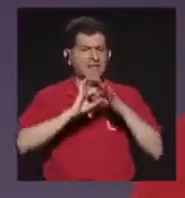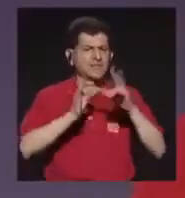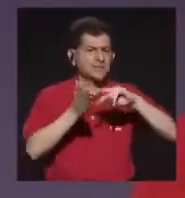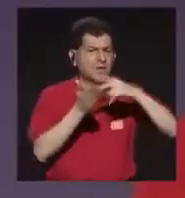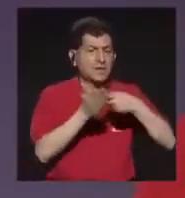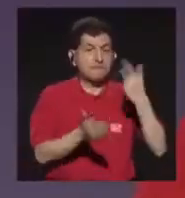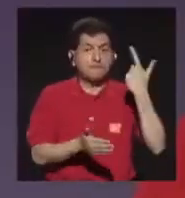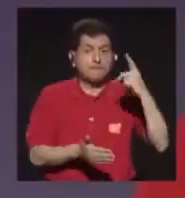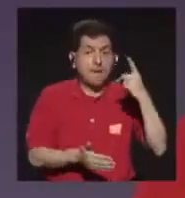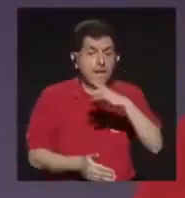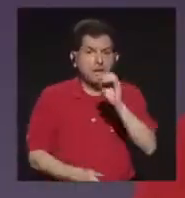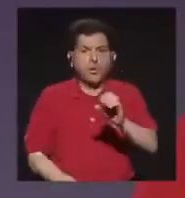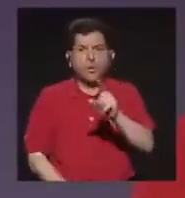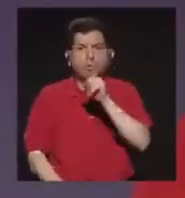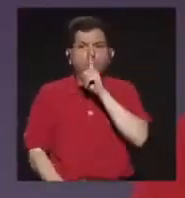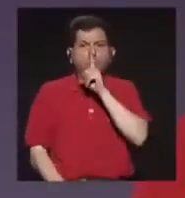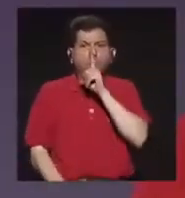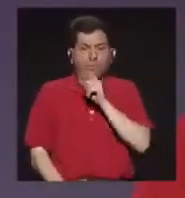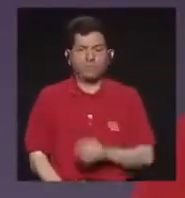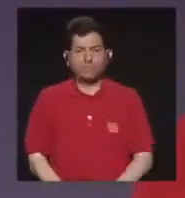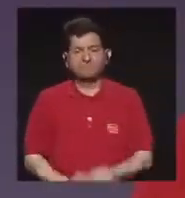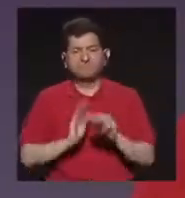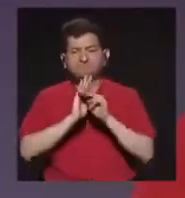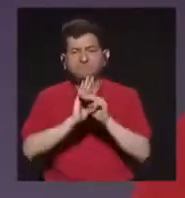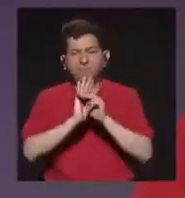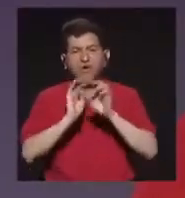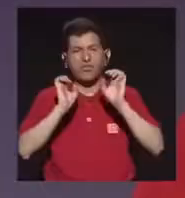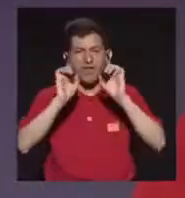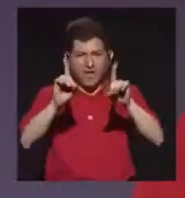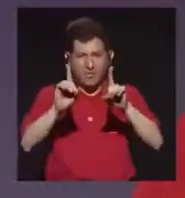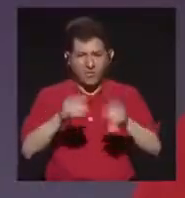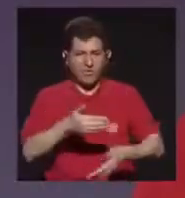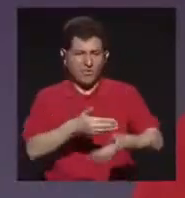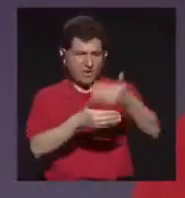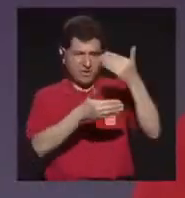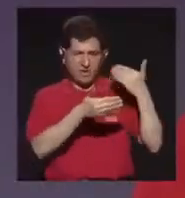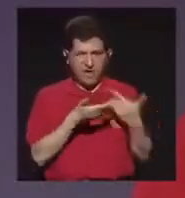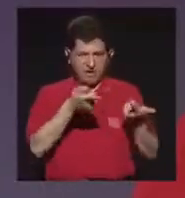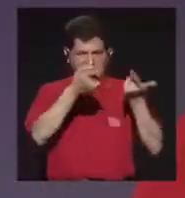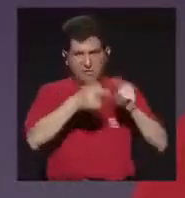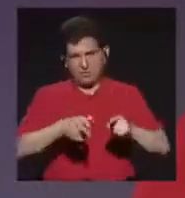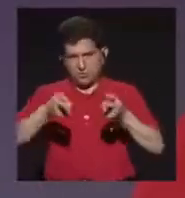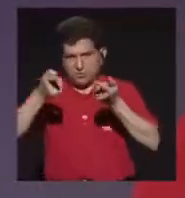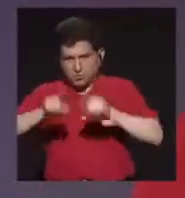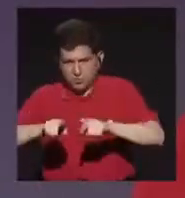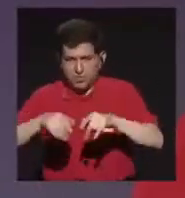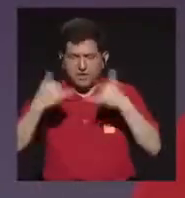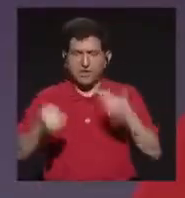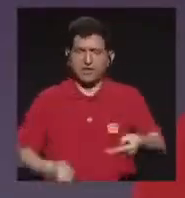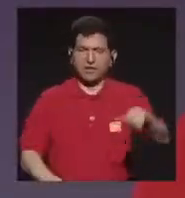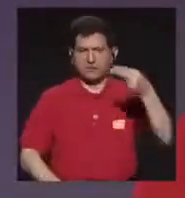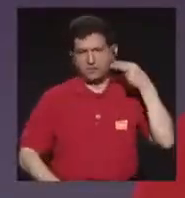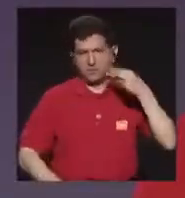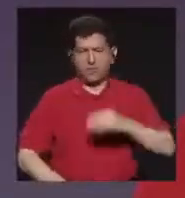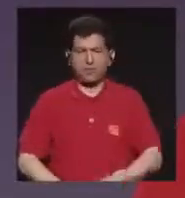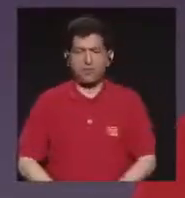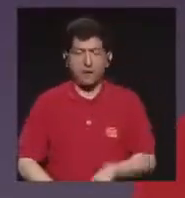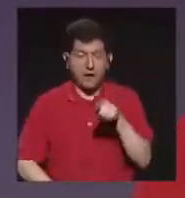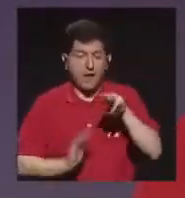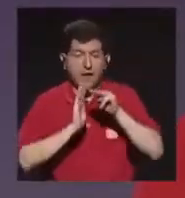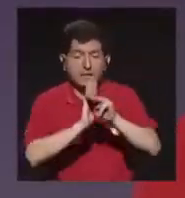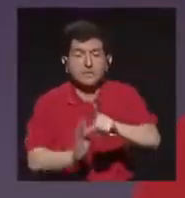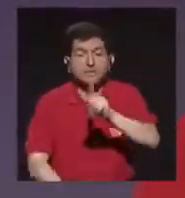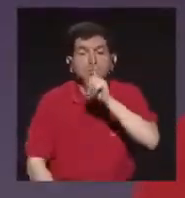ve la sexualidad desde el silencio, que son los modelos educativos que se han venido dando a lo largo de la historia. Y ese modelo